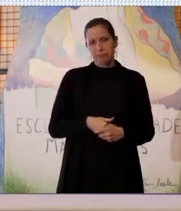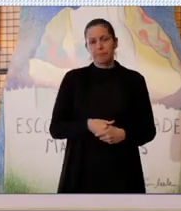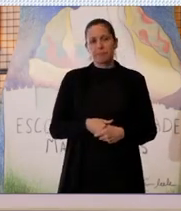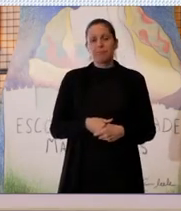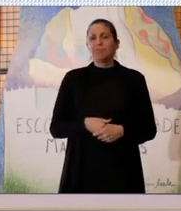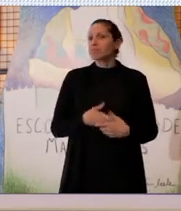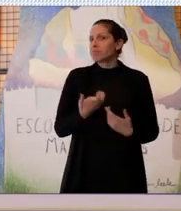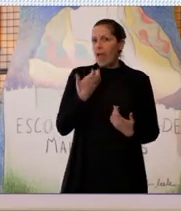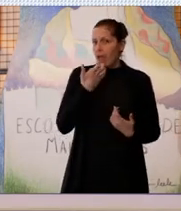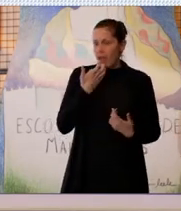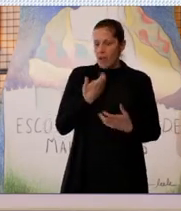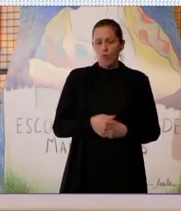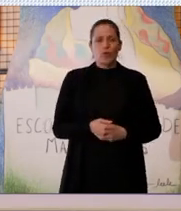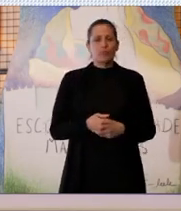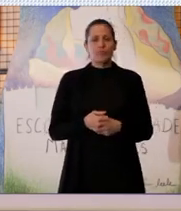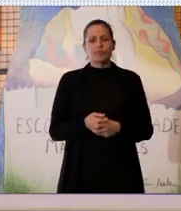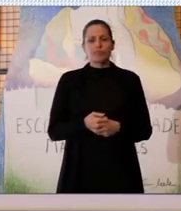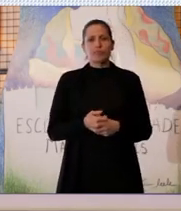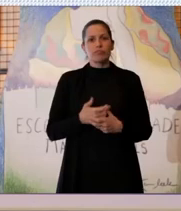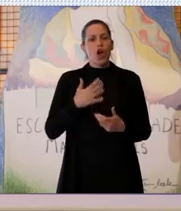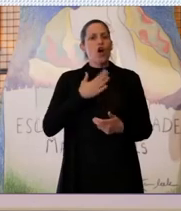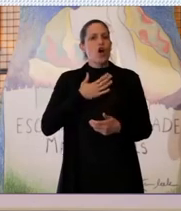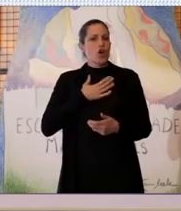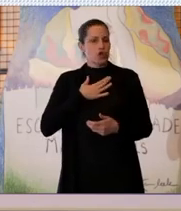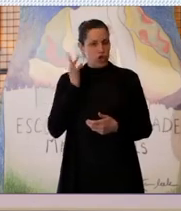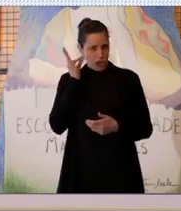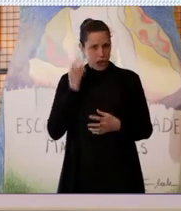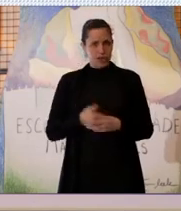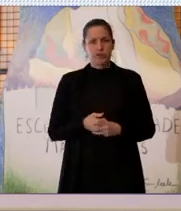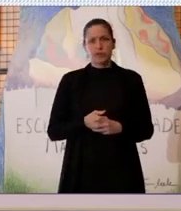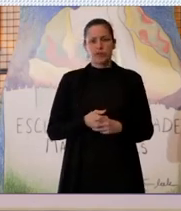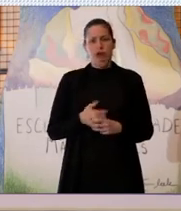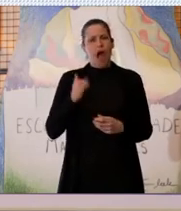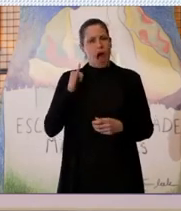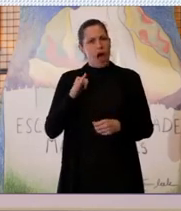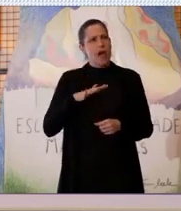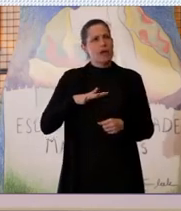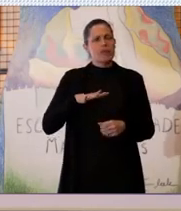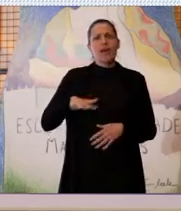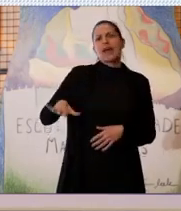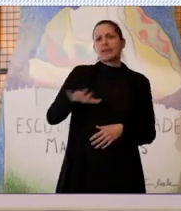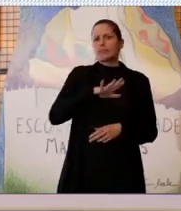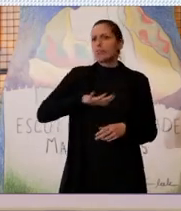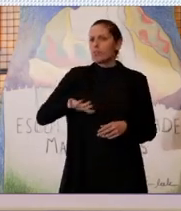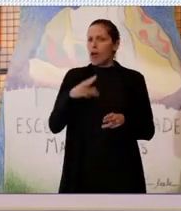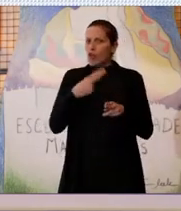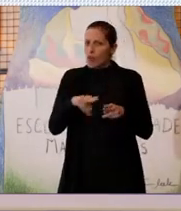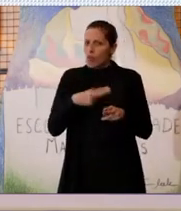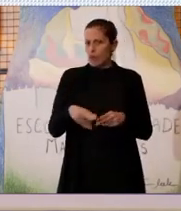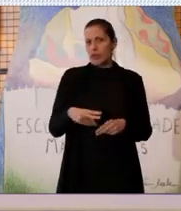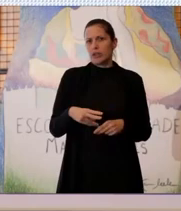si nosotras no tenemos el espacio político ejercemos el